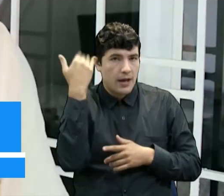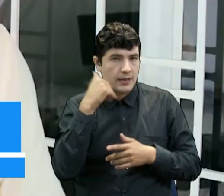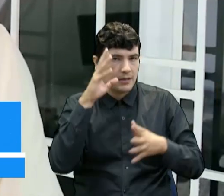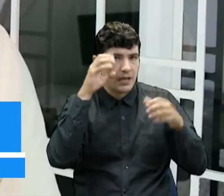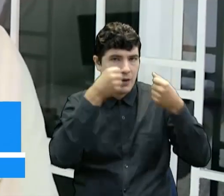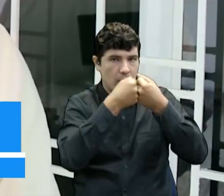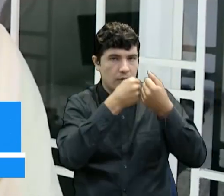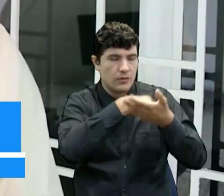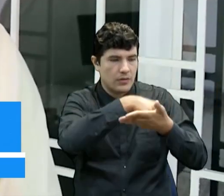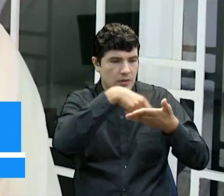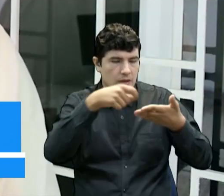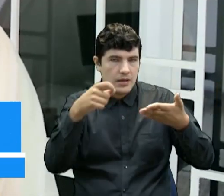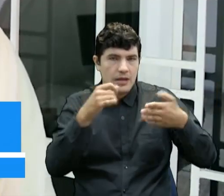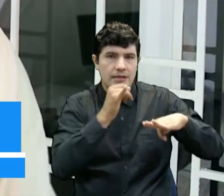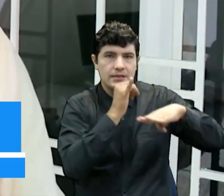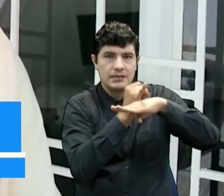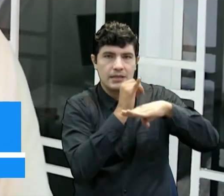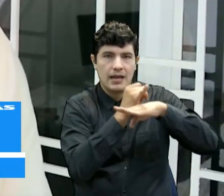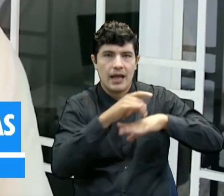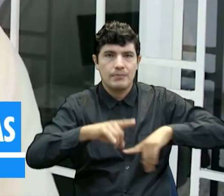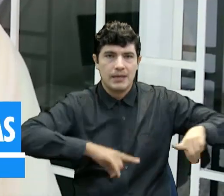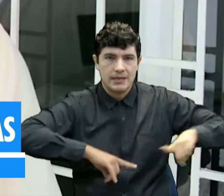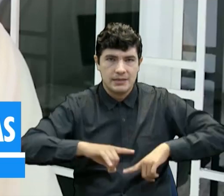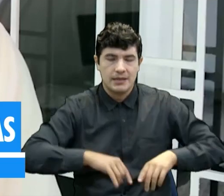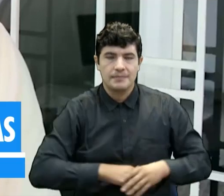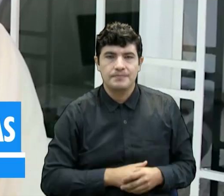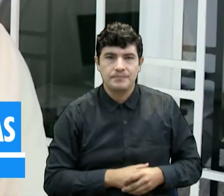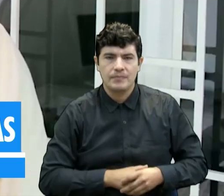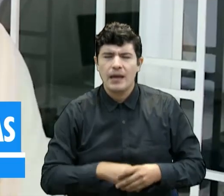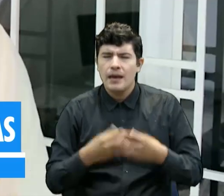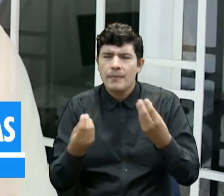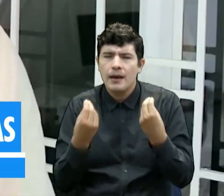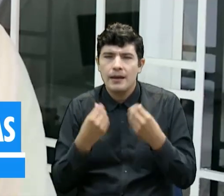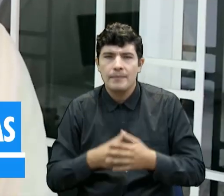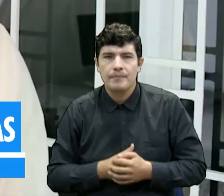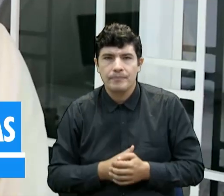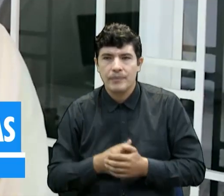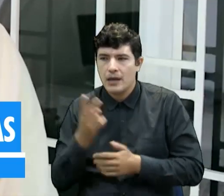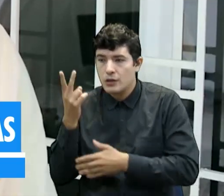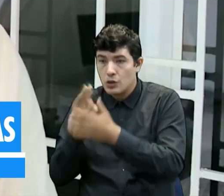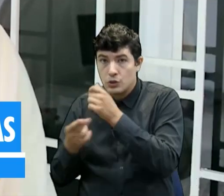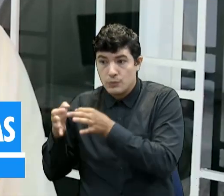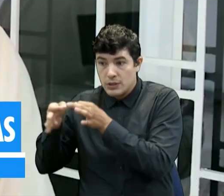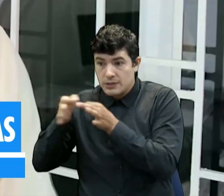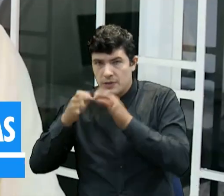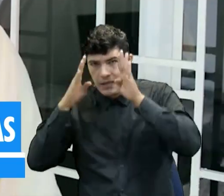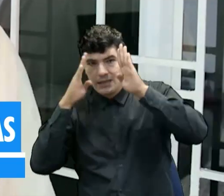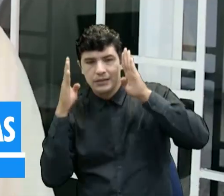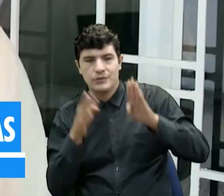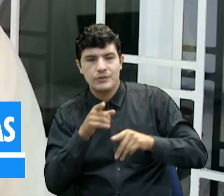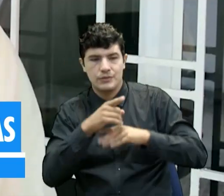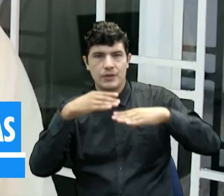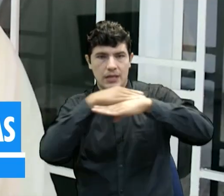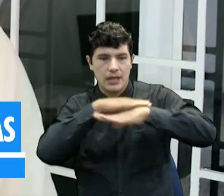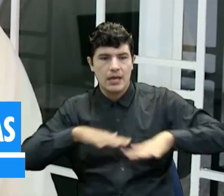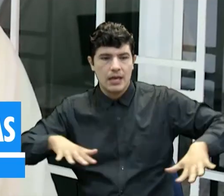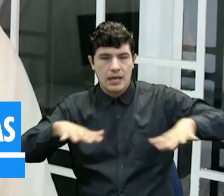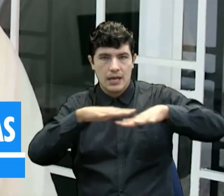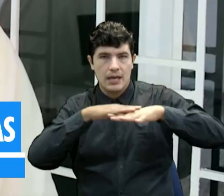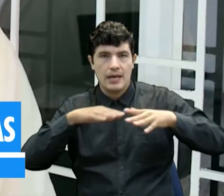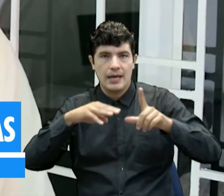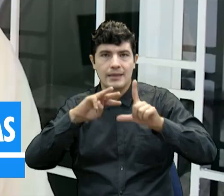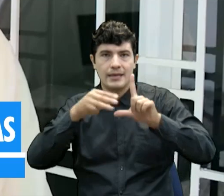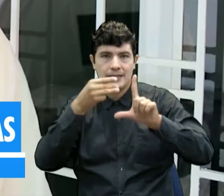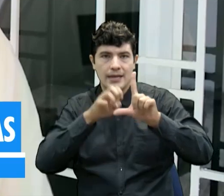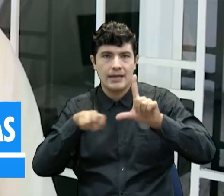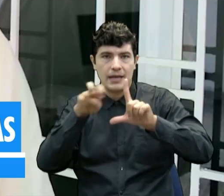entre los dos municipios para atender toda la red vial terciaria que comunica este importante